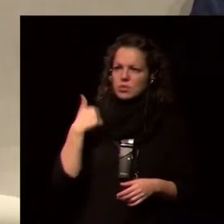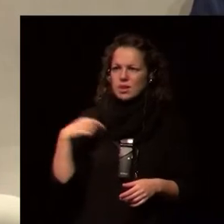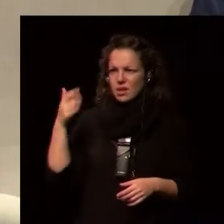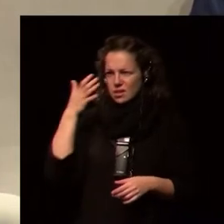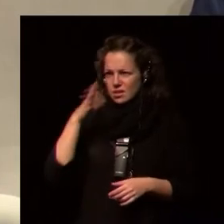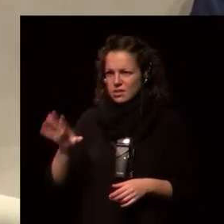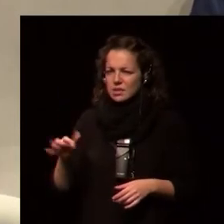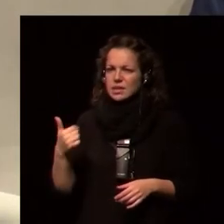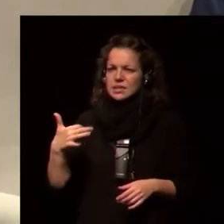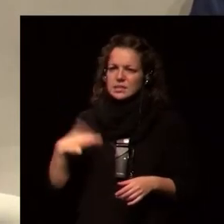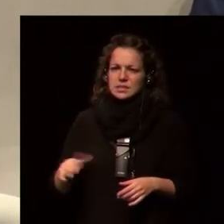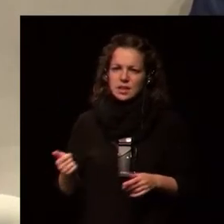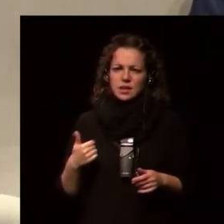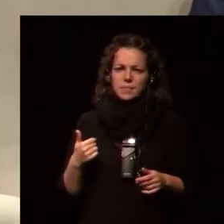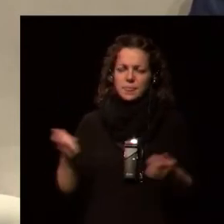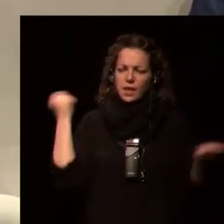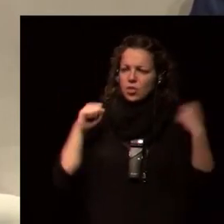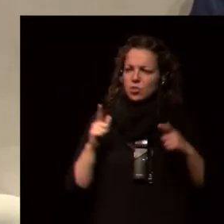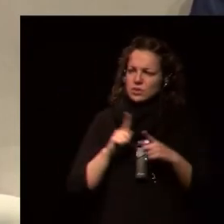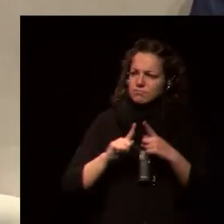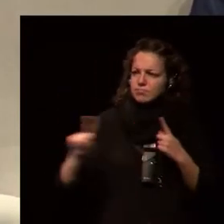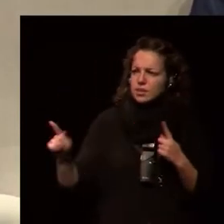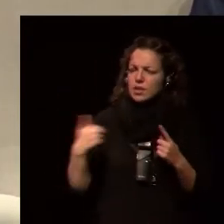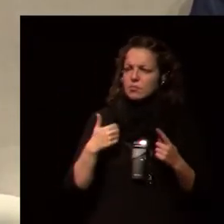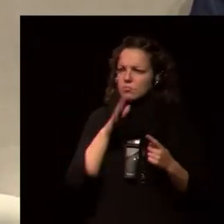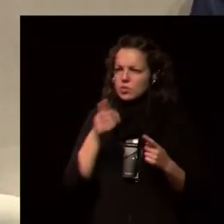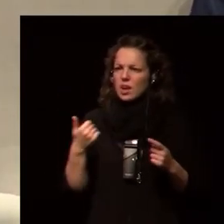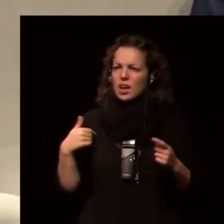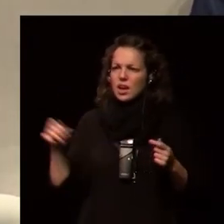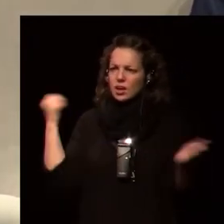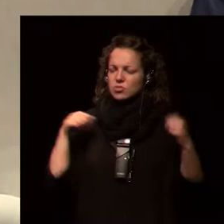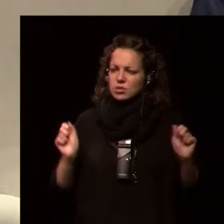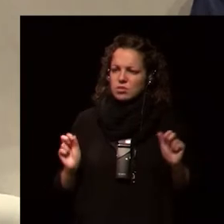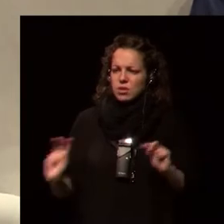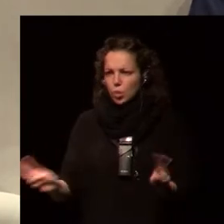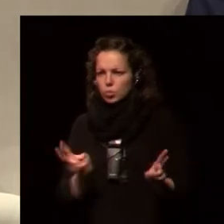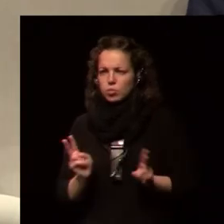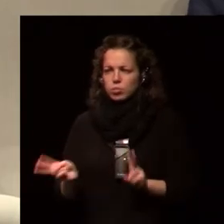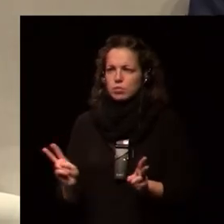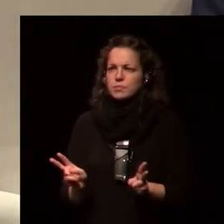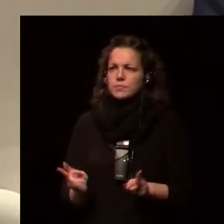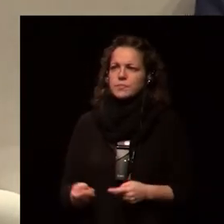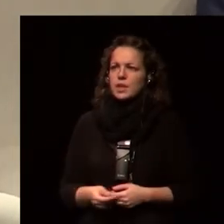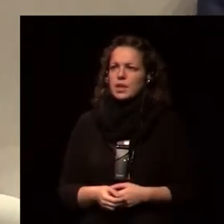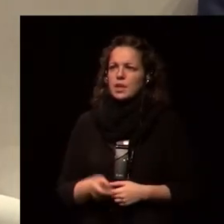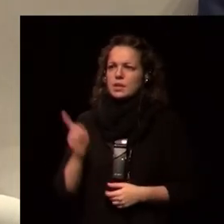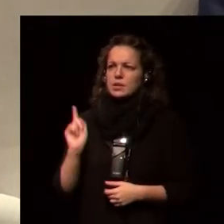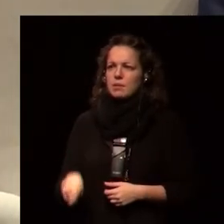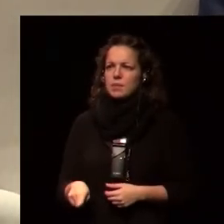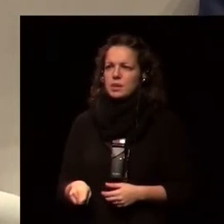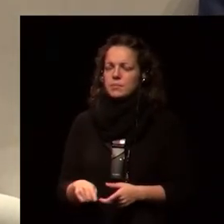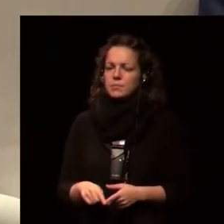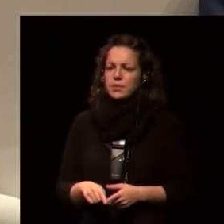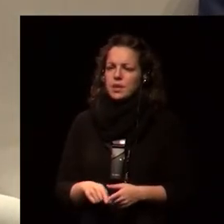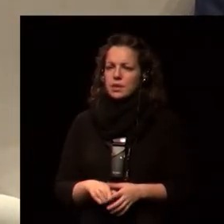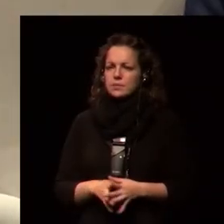alejado de los actores agitados y las performances